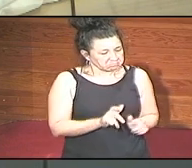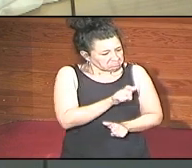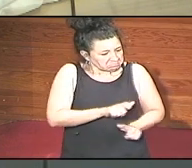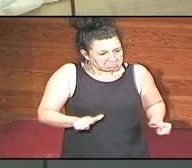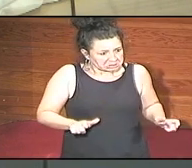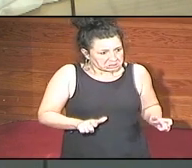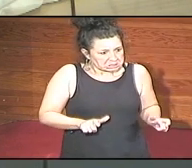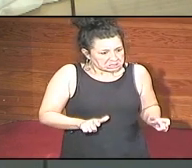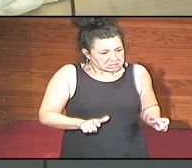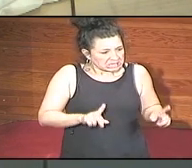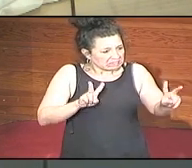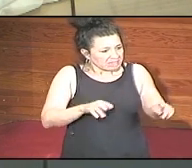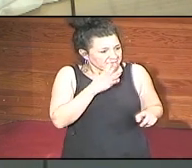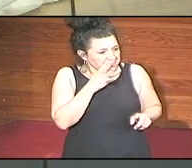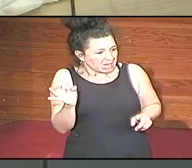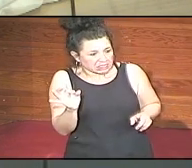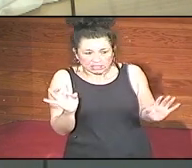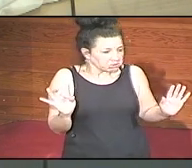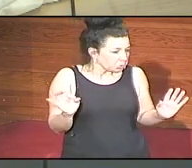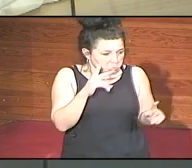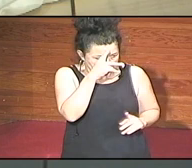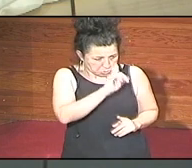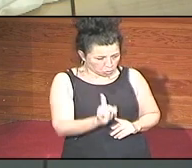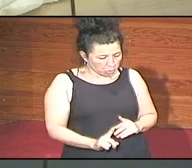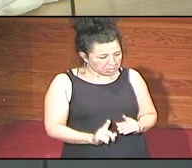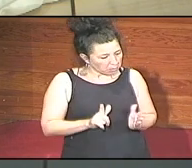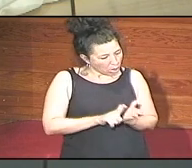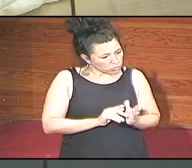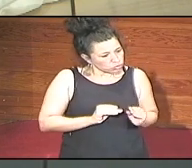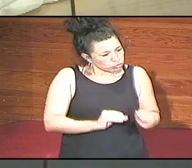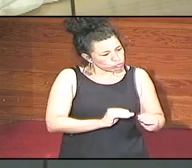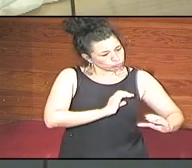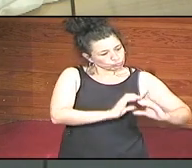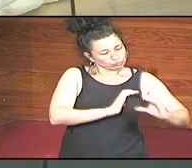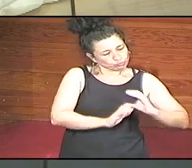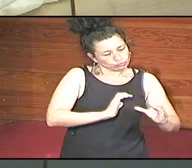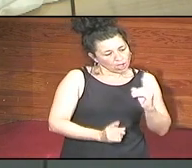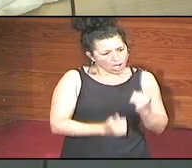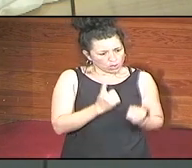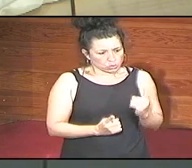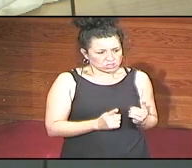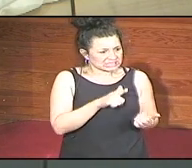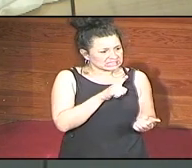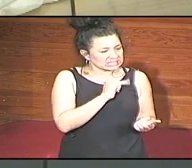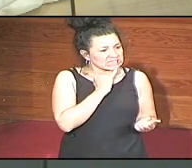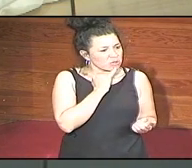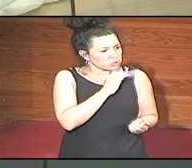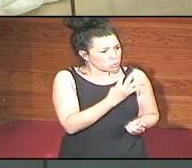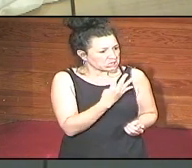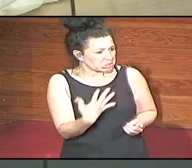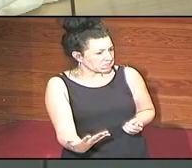preocupada con lo del francés se entienden con su con su lengua y muchos hablan cuatro o cinco idiomas eso sí que es algo